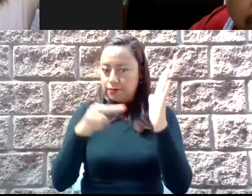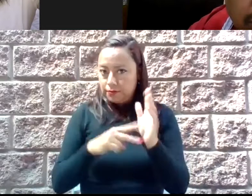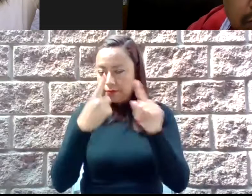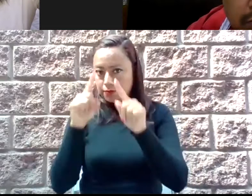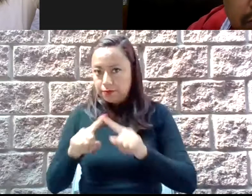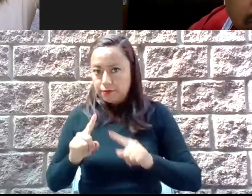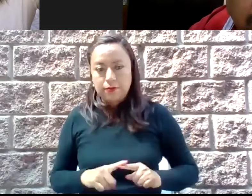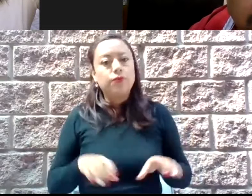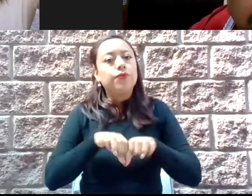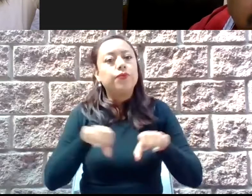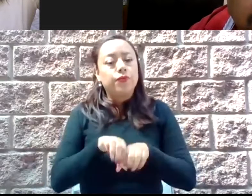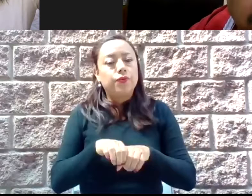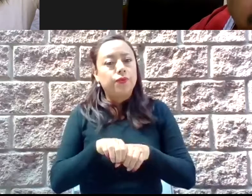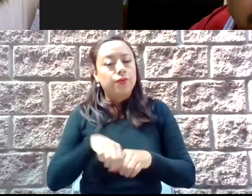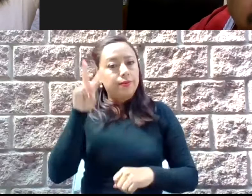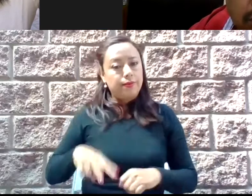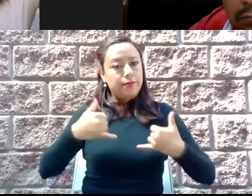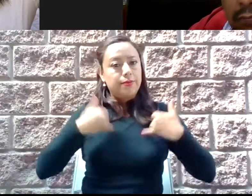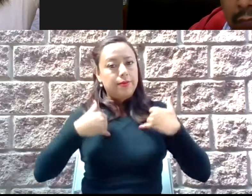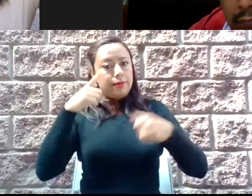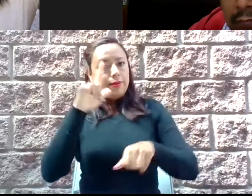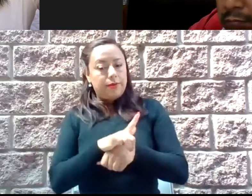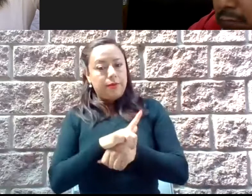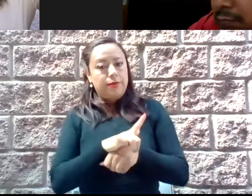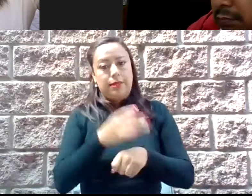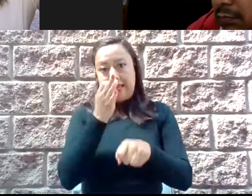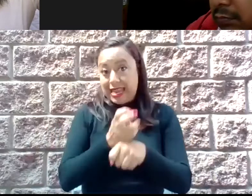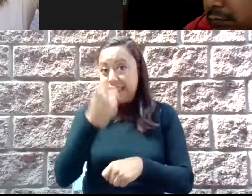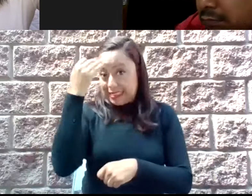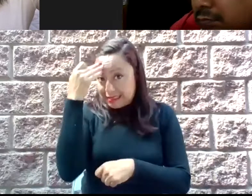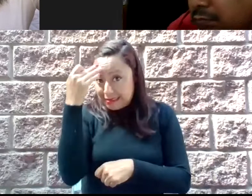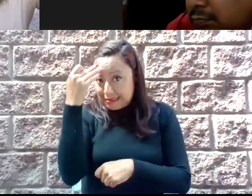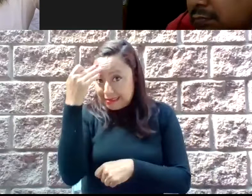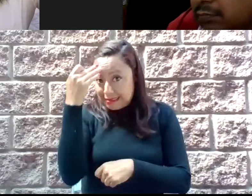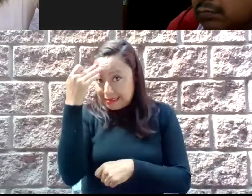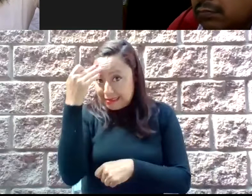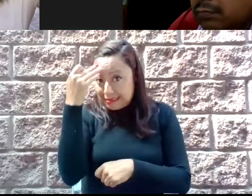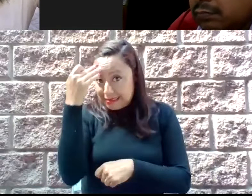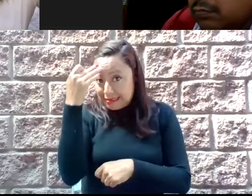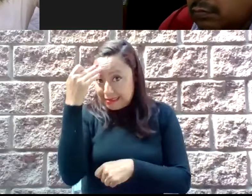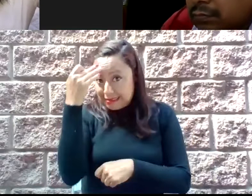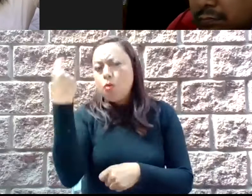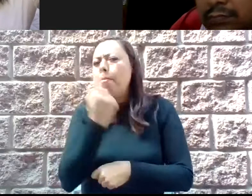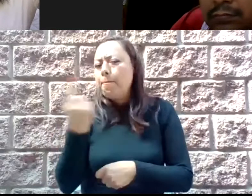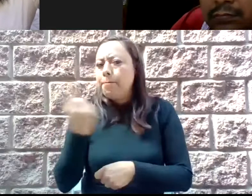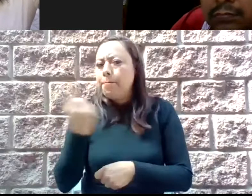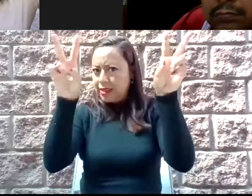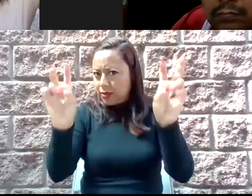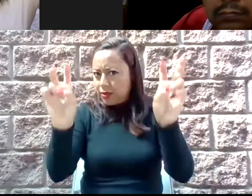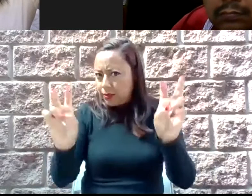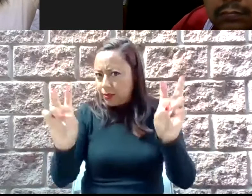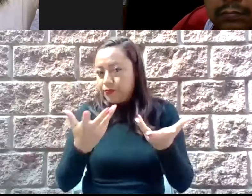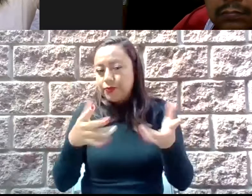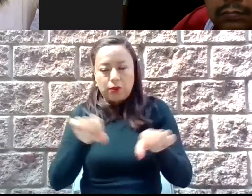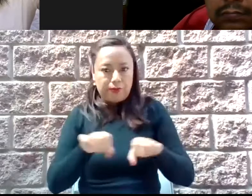realidad juvenil contemporánea de tal suerte que resuelva viable definir diversos términos en su ley como dignidad humana,